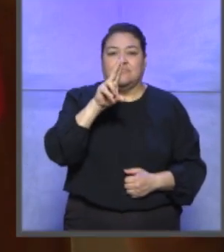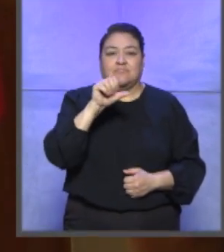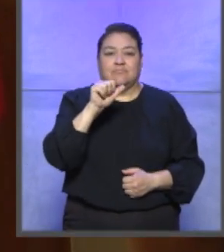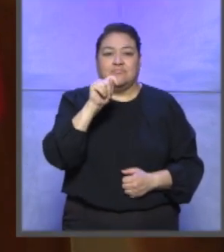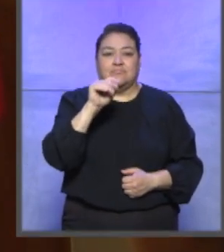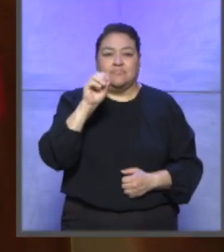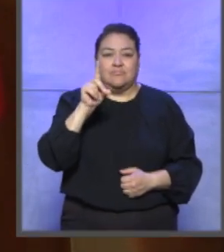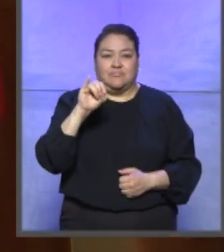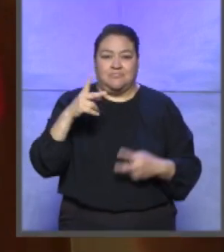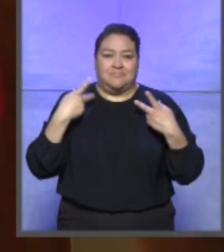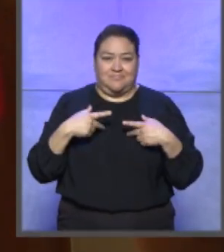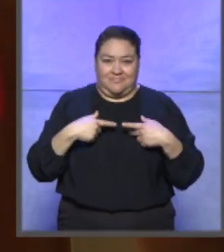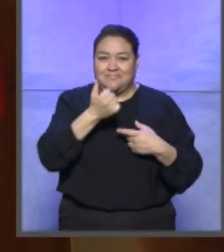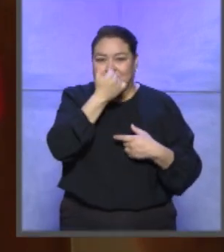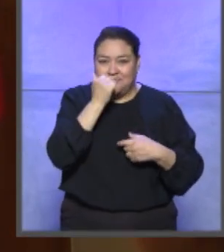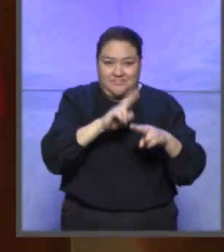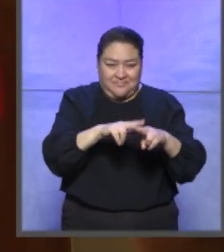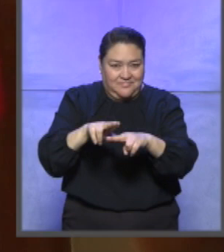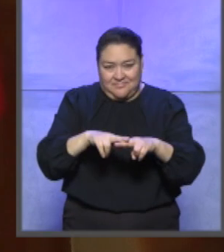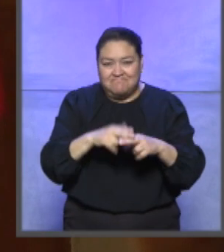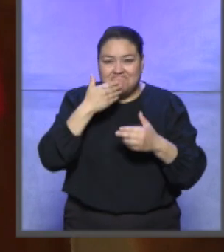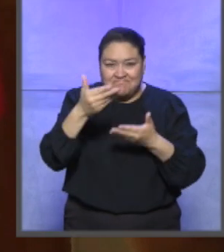Custodio Pérez y público que nos acompañan.